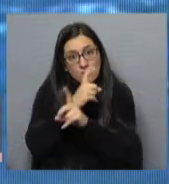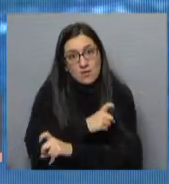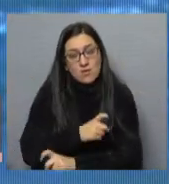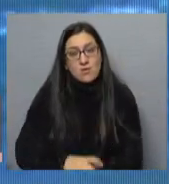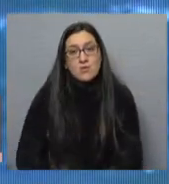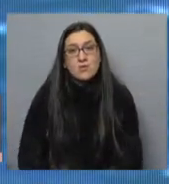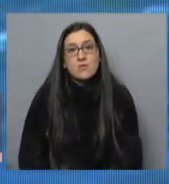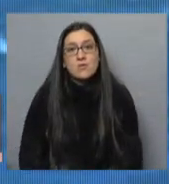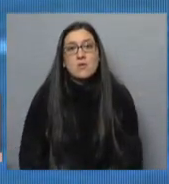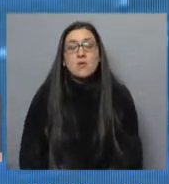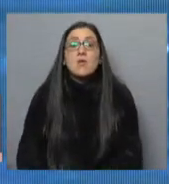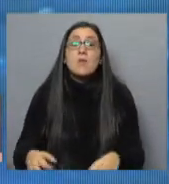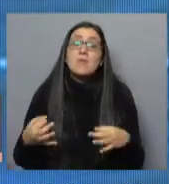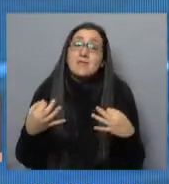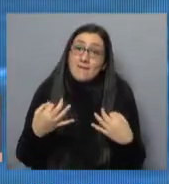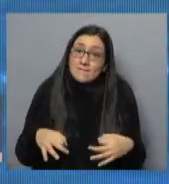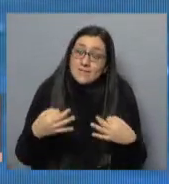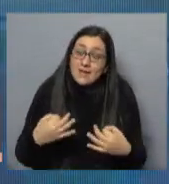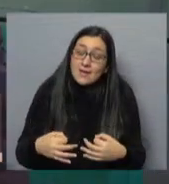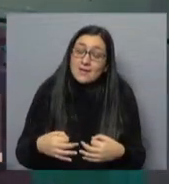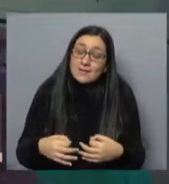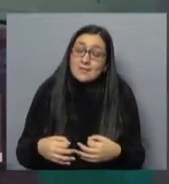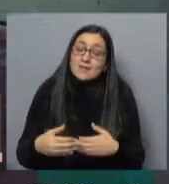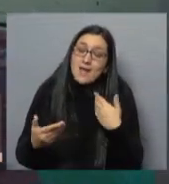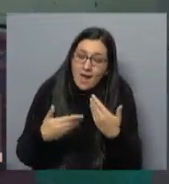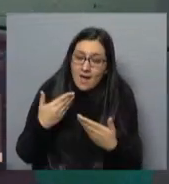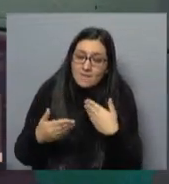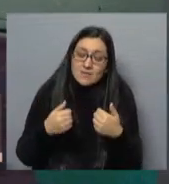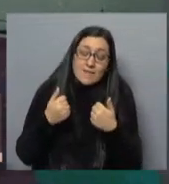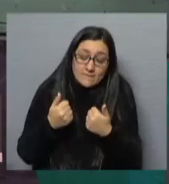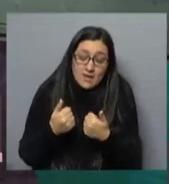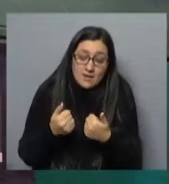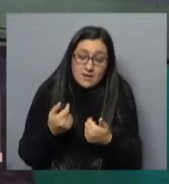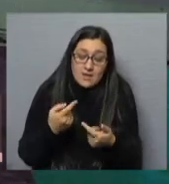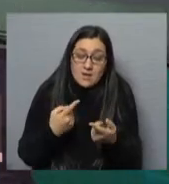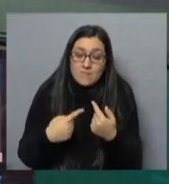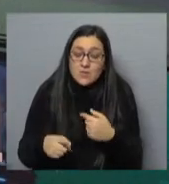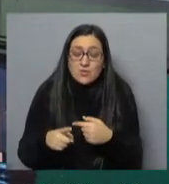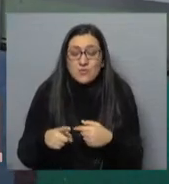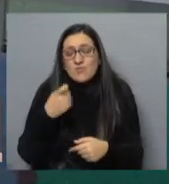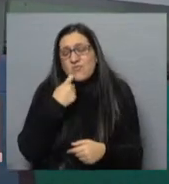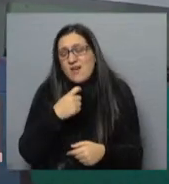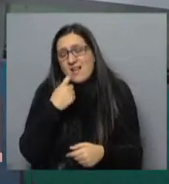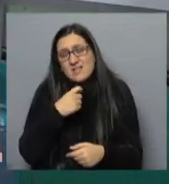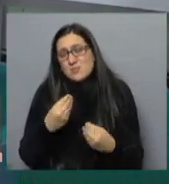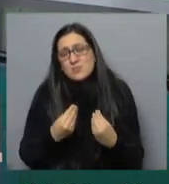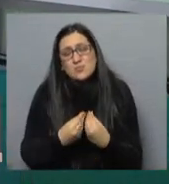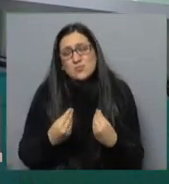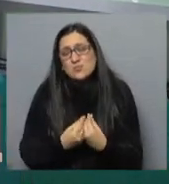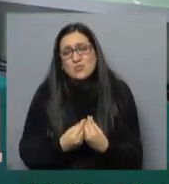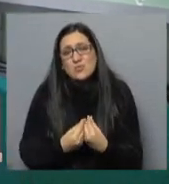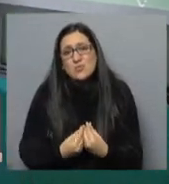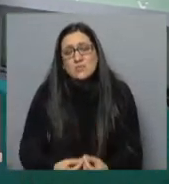está bien las buenas intenciones, pero por ahí creo que, que no va, que falta mucho. Bien, los otros